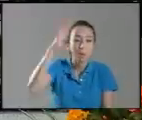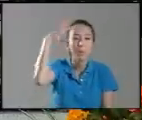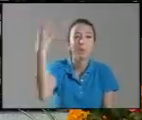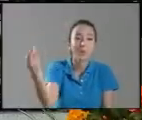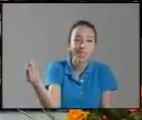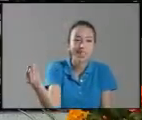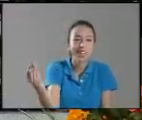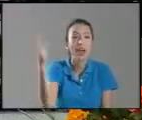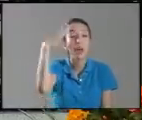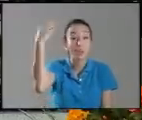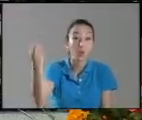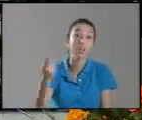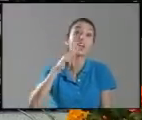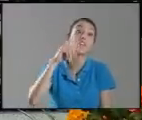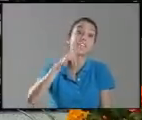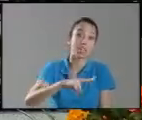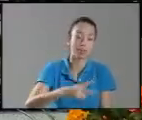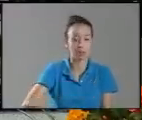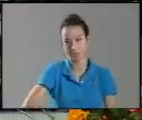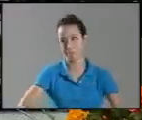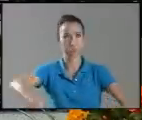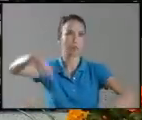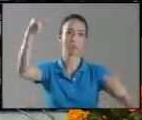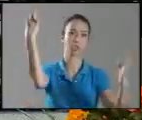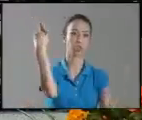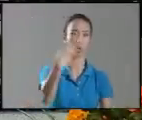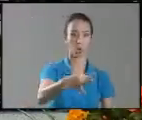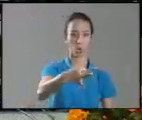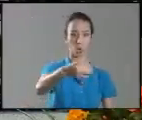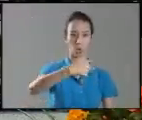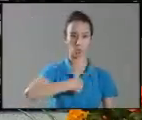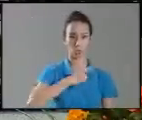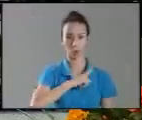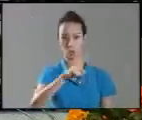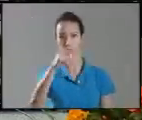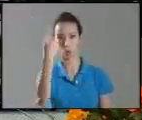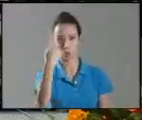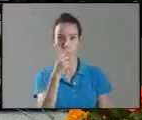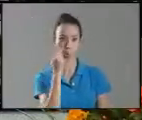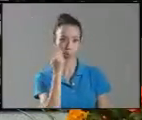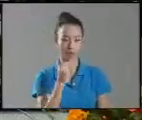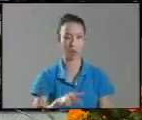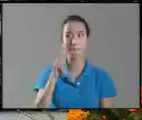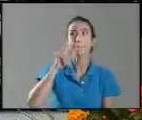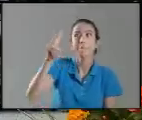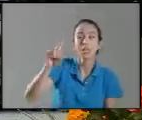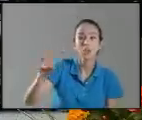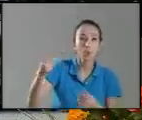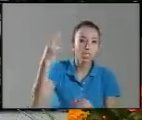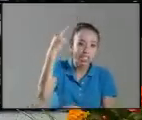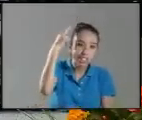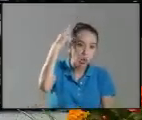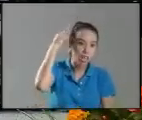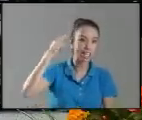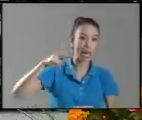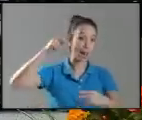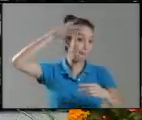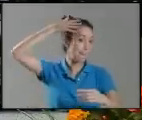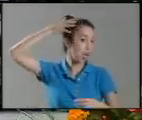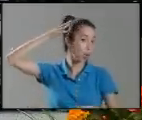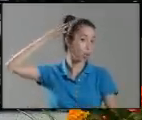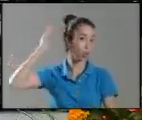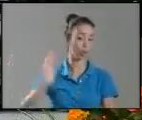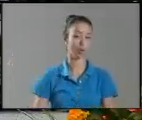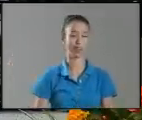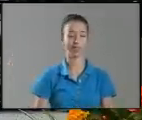¿Y a ver cuál es la respuesta? ¿Por qué razón? La respuesta es una carcajada. ¿Por qué? Porque realmente, eso de